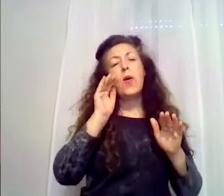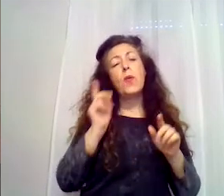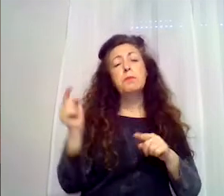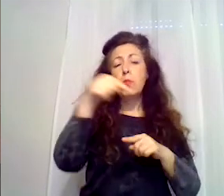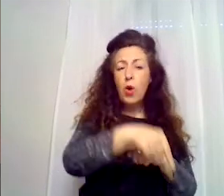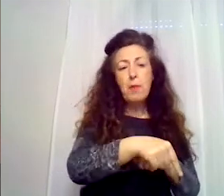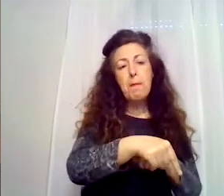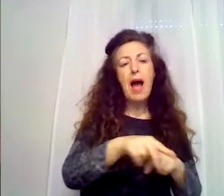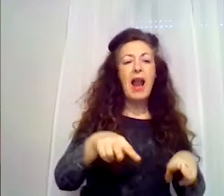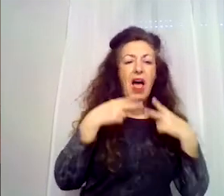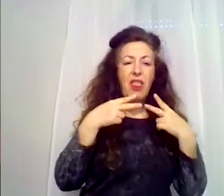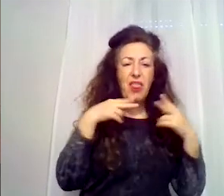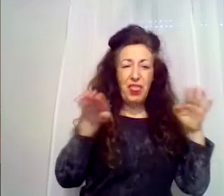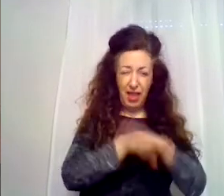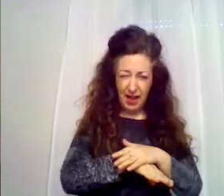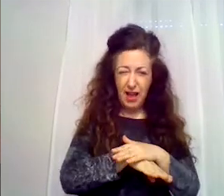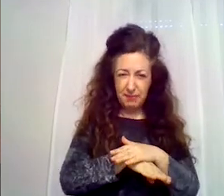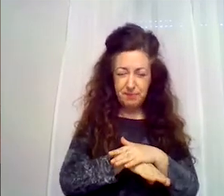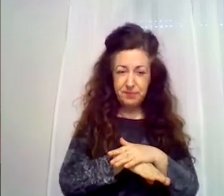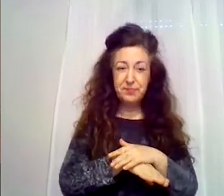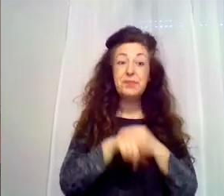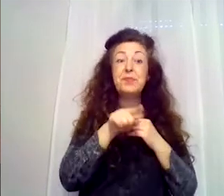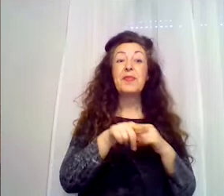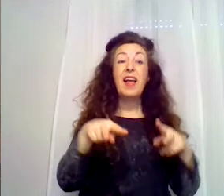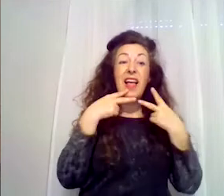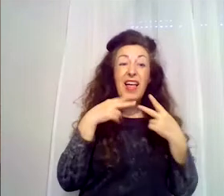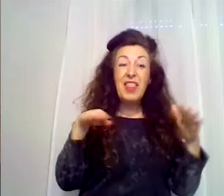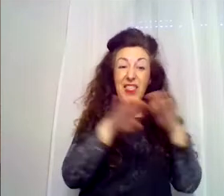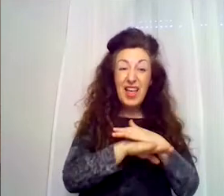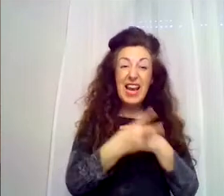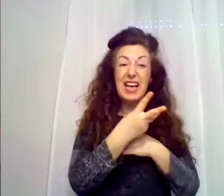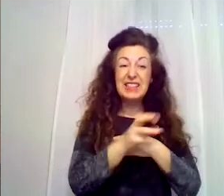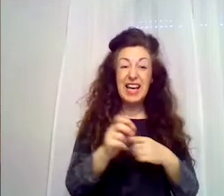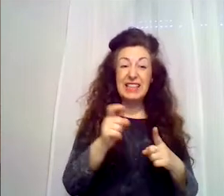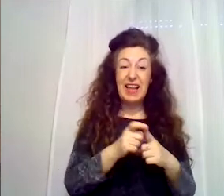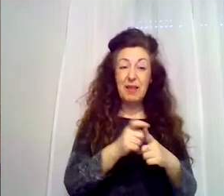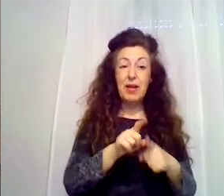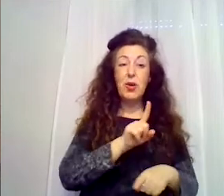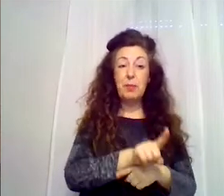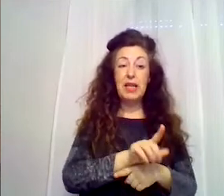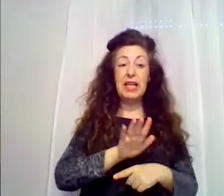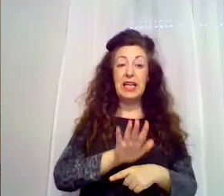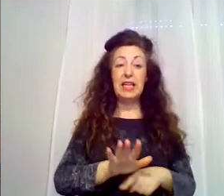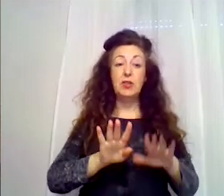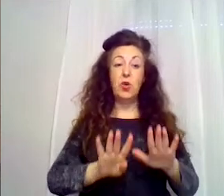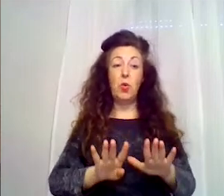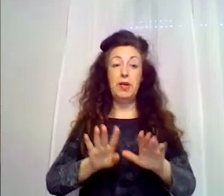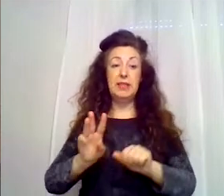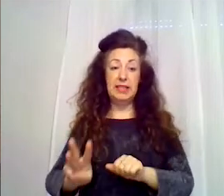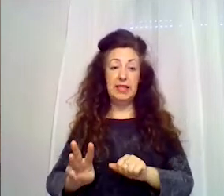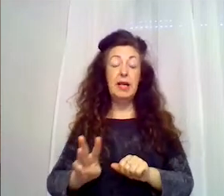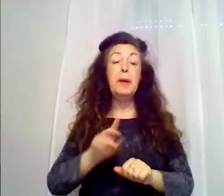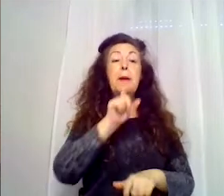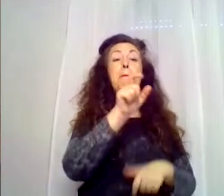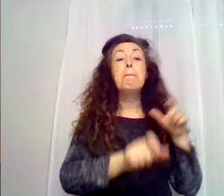sucedió ese día nos cuenta que bueno, pues quedaron a las 10 de la mañana, estuvieron almorzando, salieron a dar un paseo por el jardín